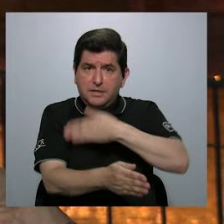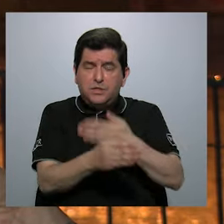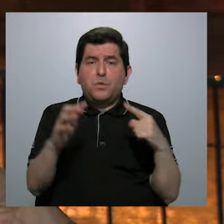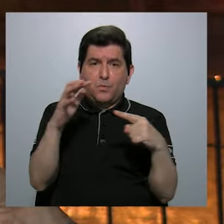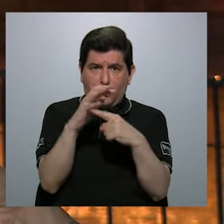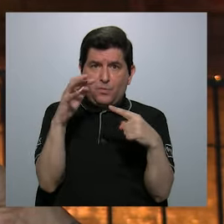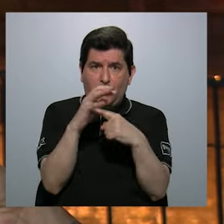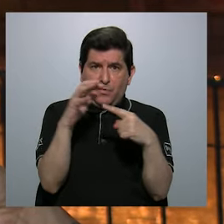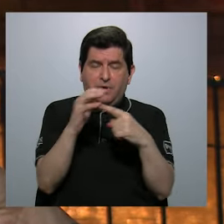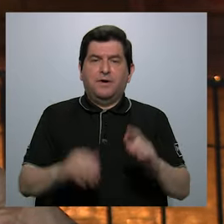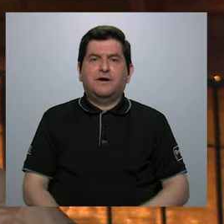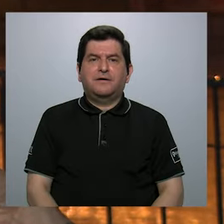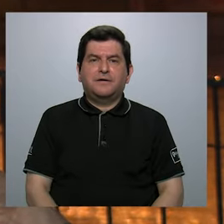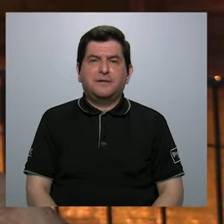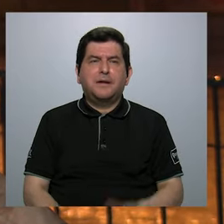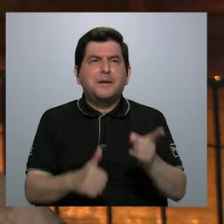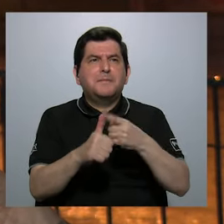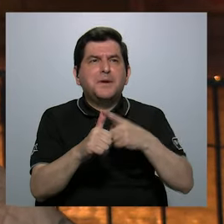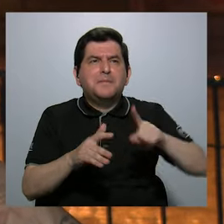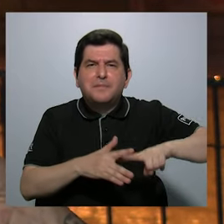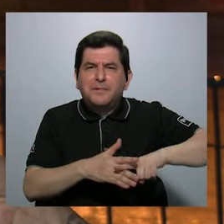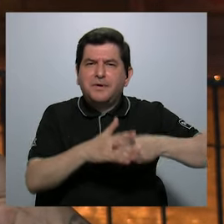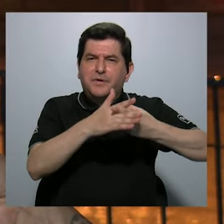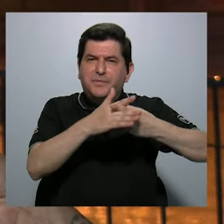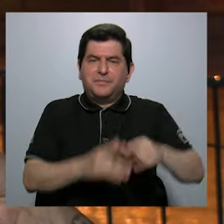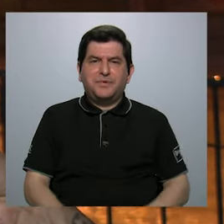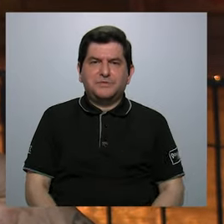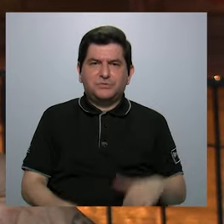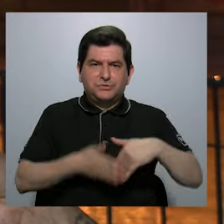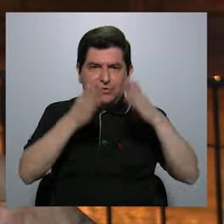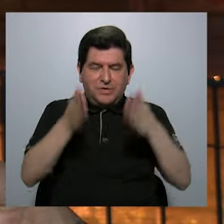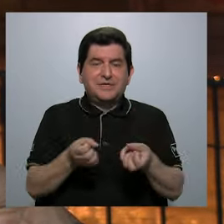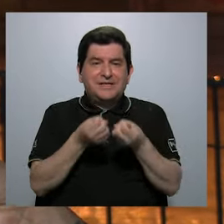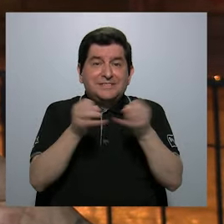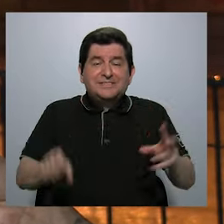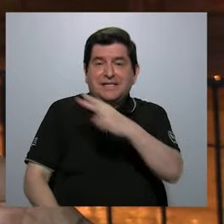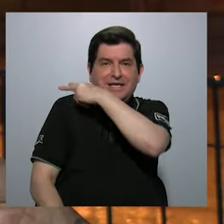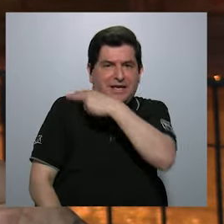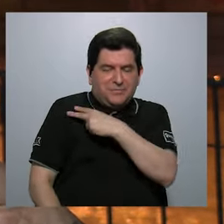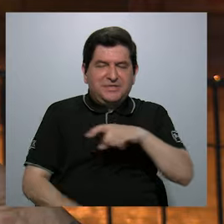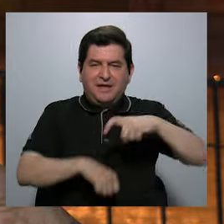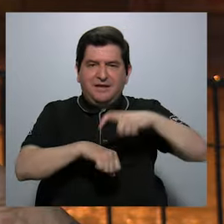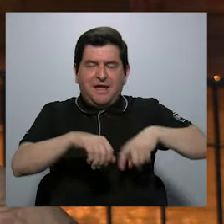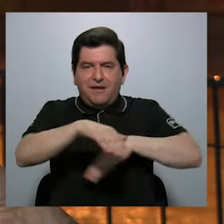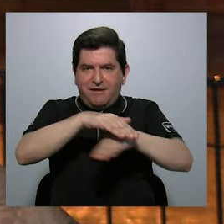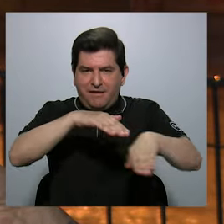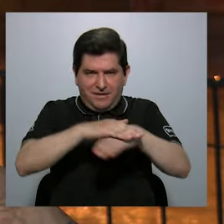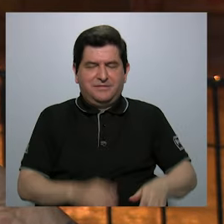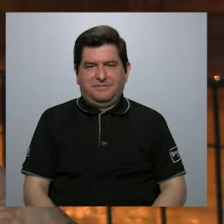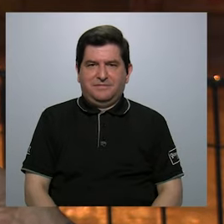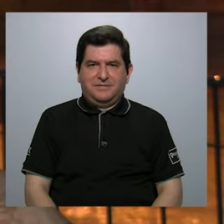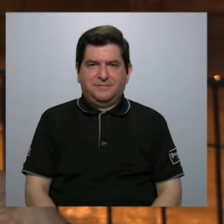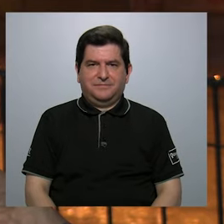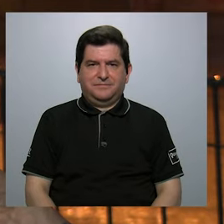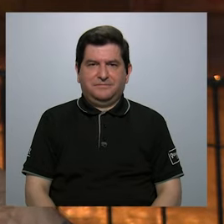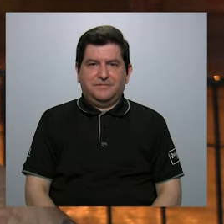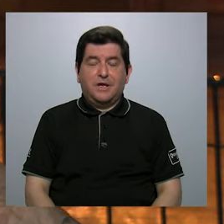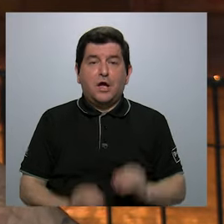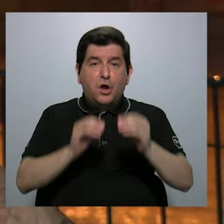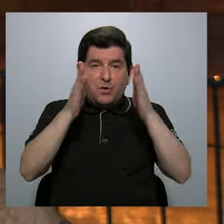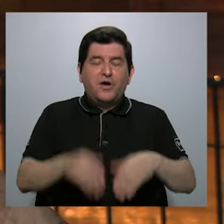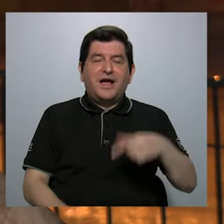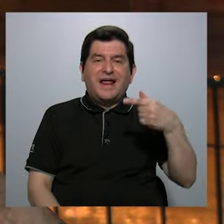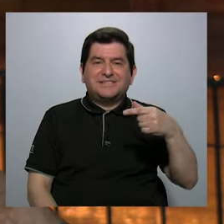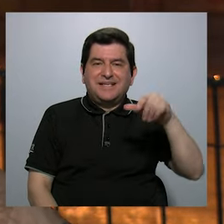popular. Y así, primero nació con los alumnos sin ningún capitán en la etapa básica, hasta que el profesor